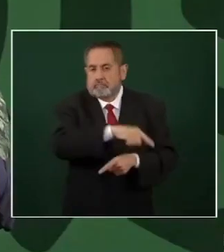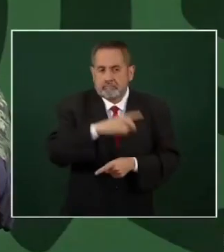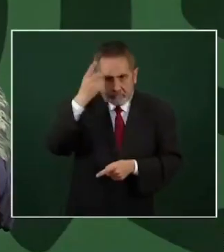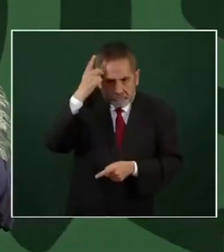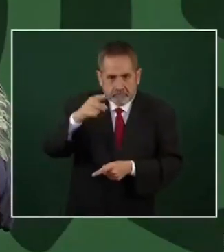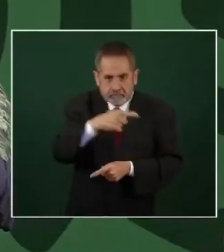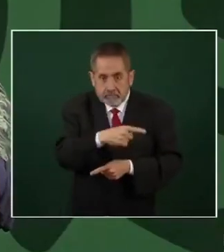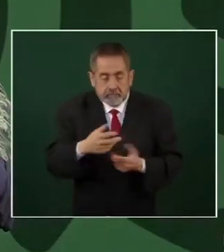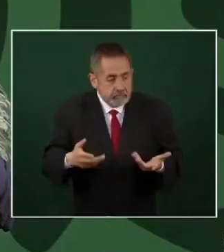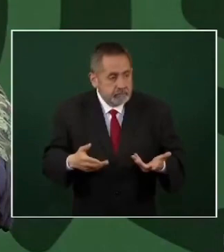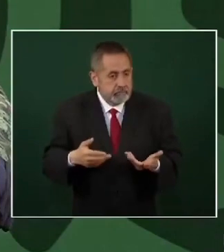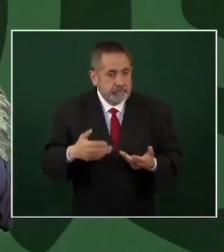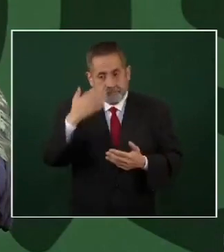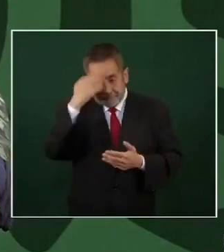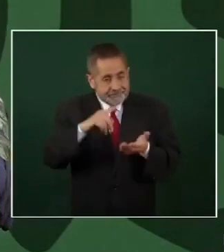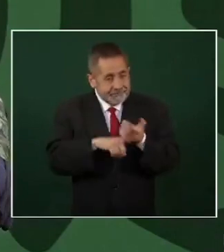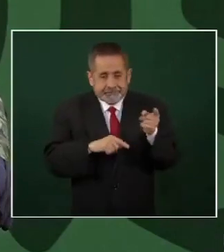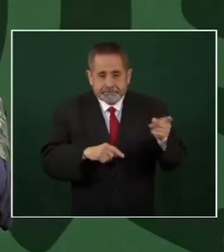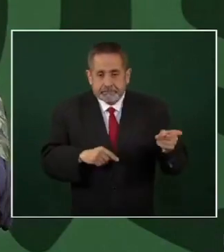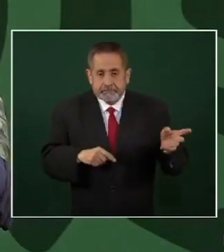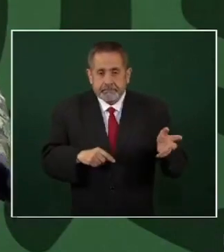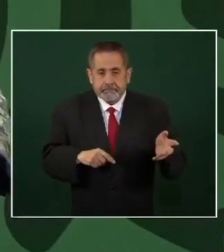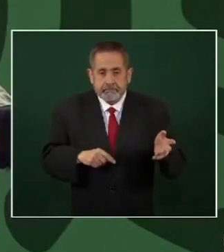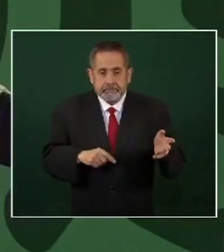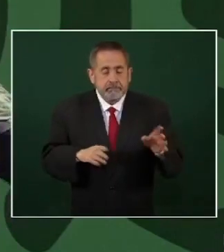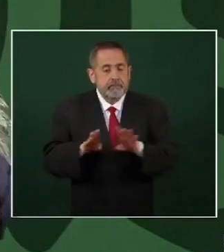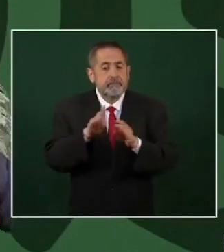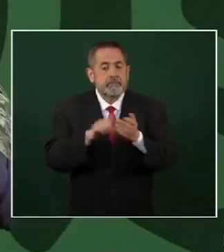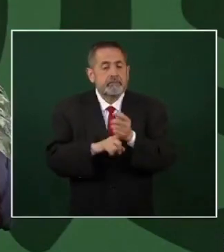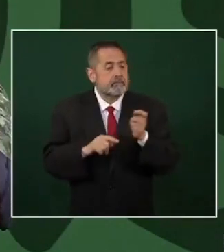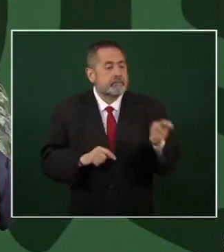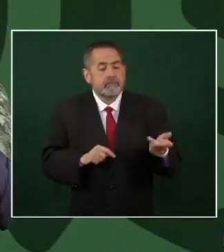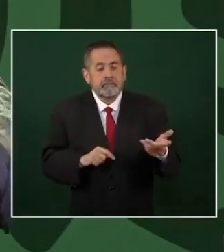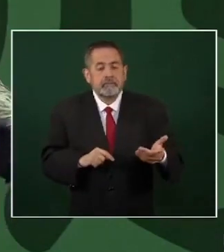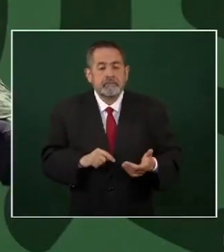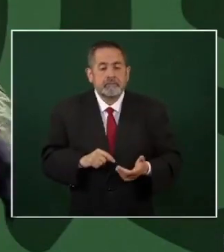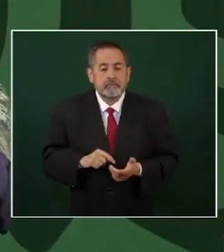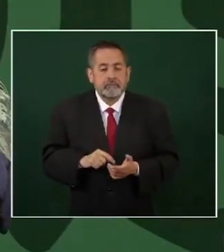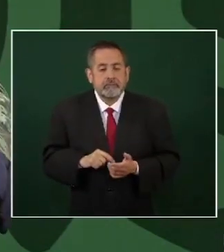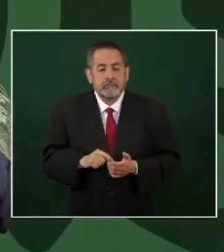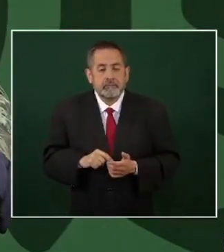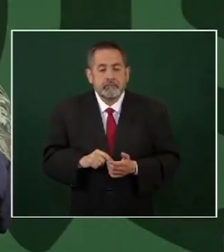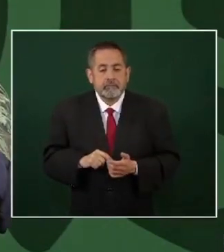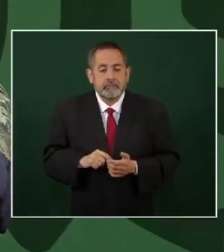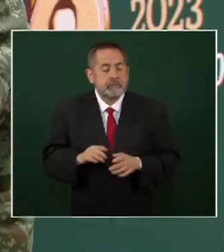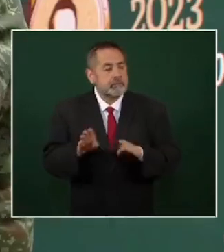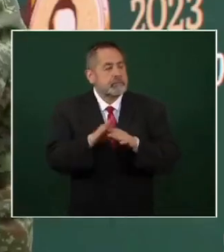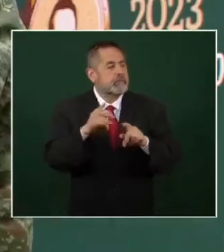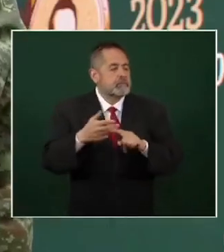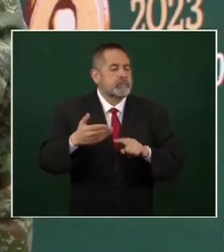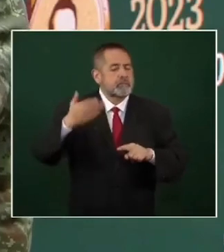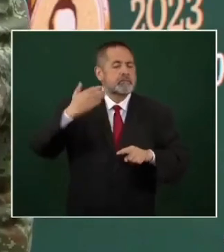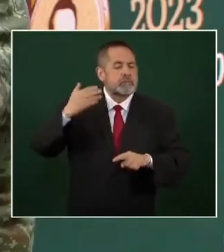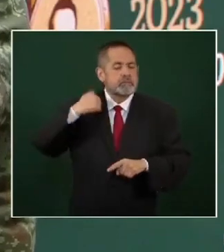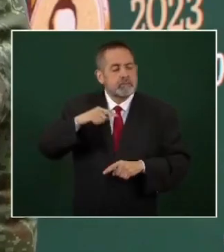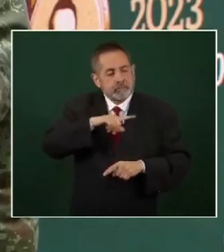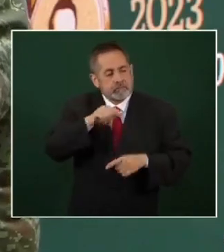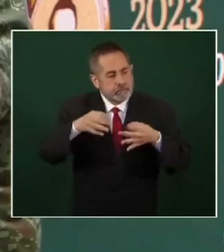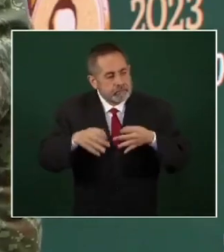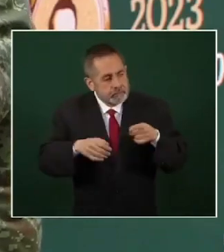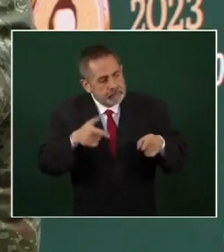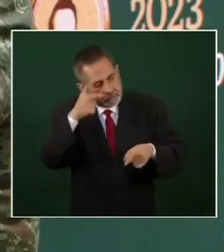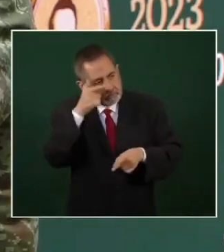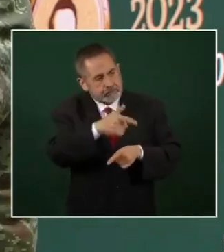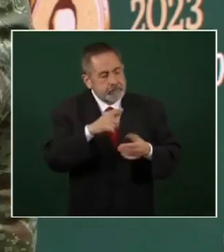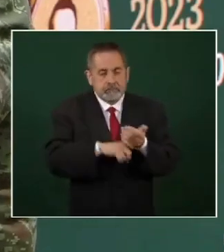dueño, siendo también un caso que ya era añejo, que se le vería dando seguimiento,